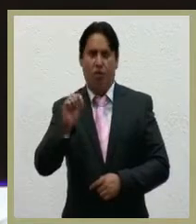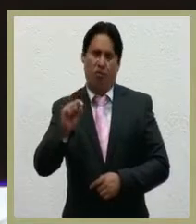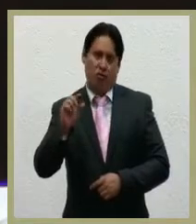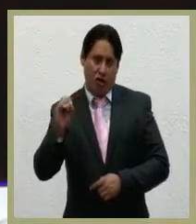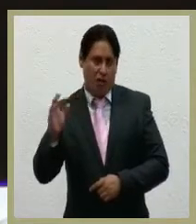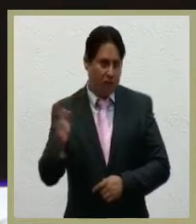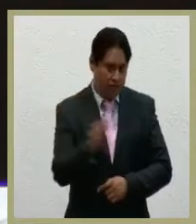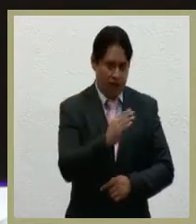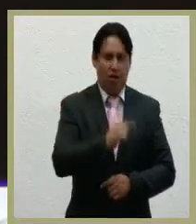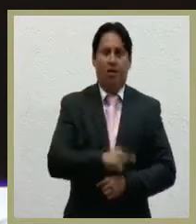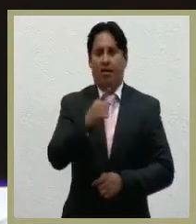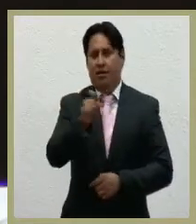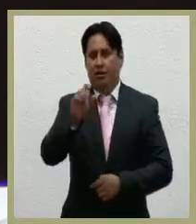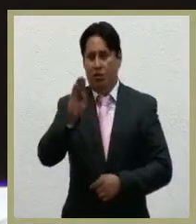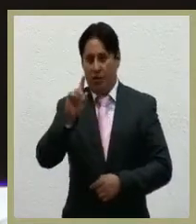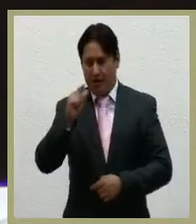225.00,